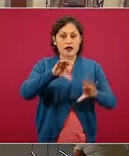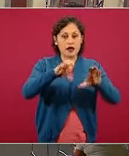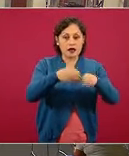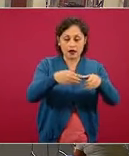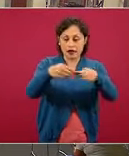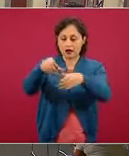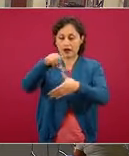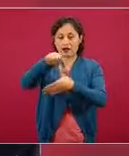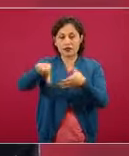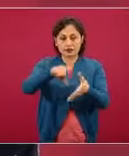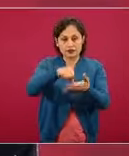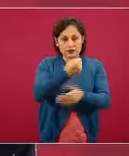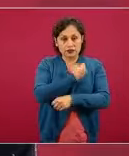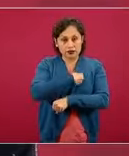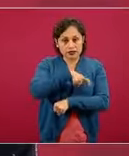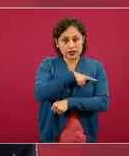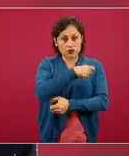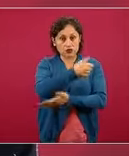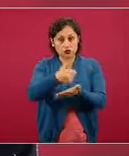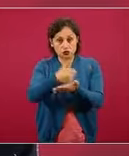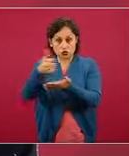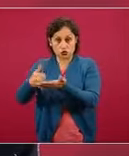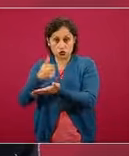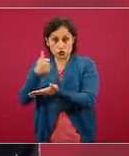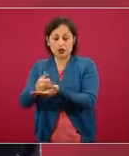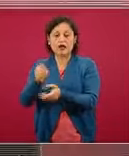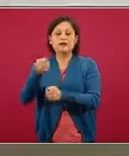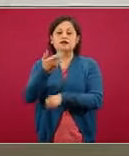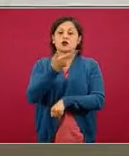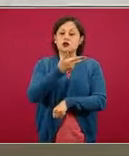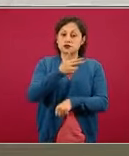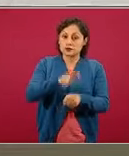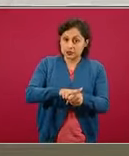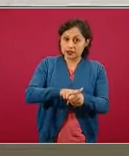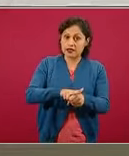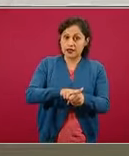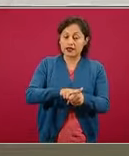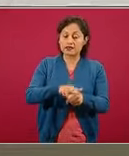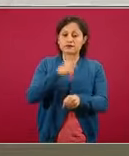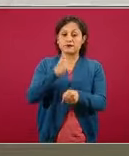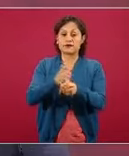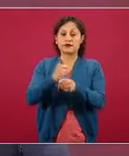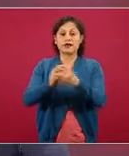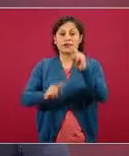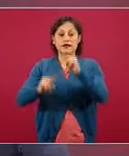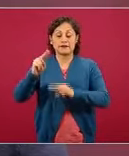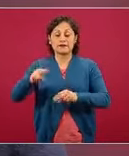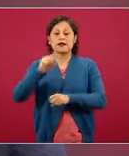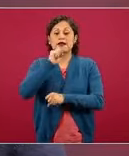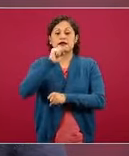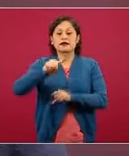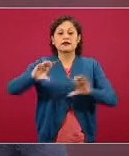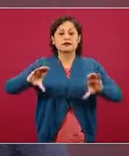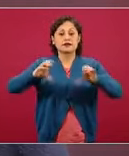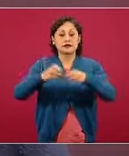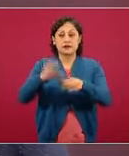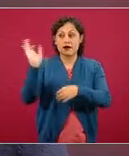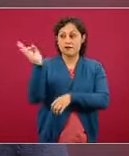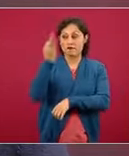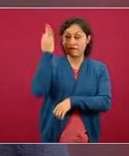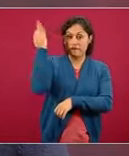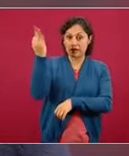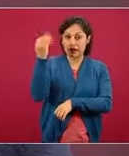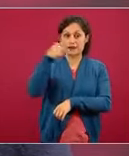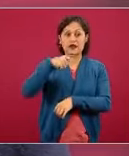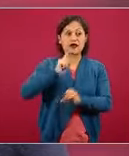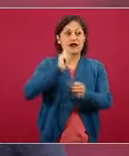salud urbanos, hospitales de primer nivel, inclusive en el abordaje que hacen las entidades federativas en la